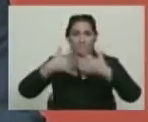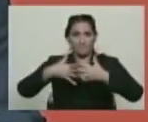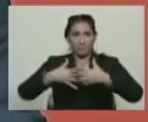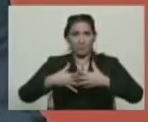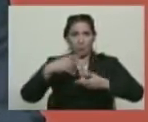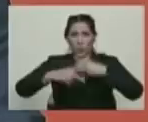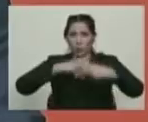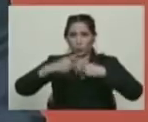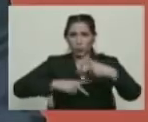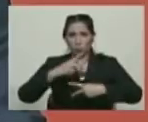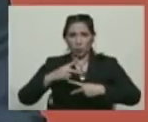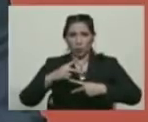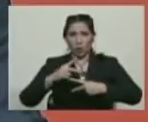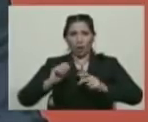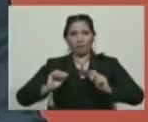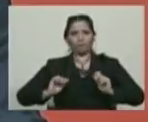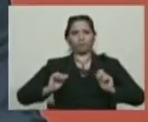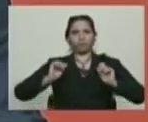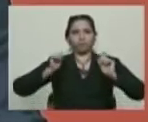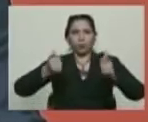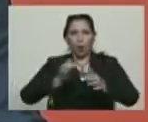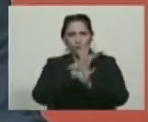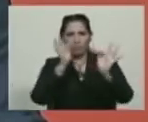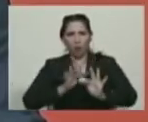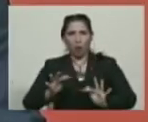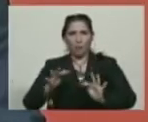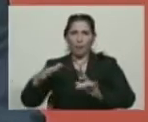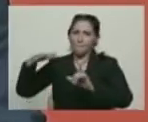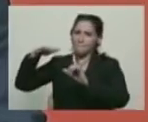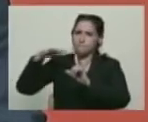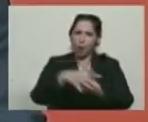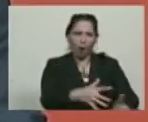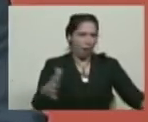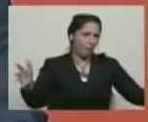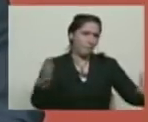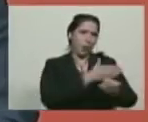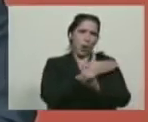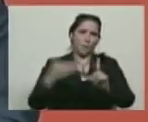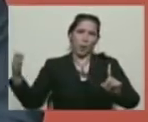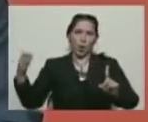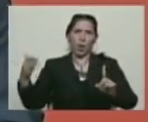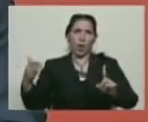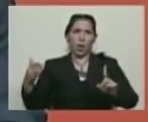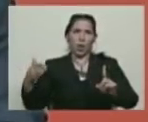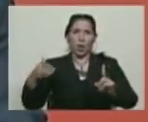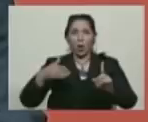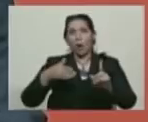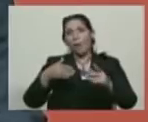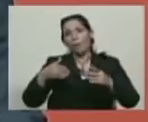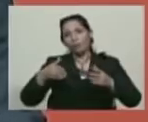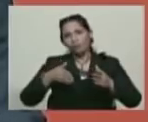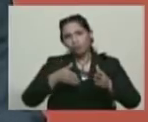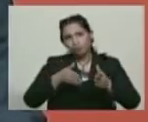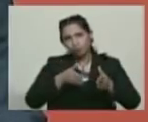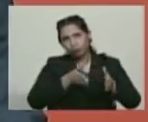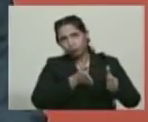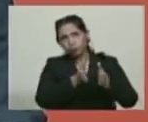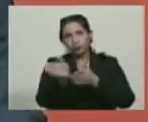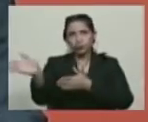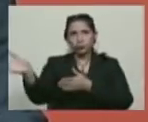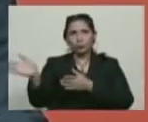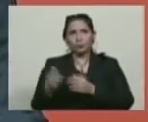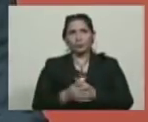iniciaron de alguna manera un boicot sabotaje para desviar la carne